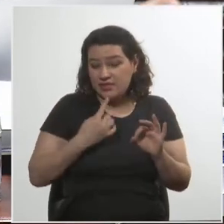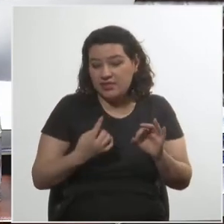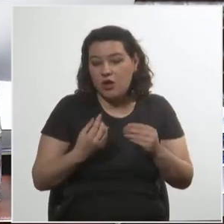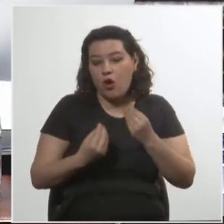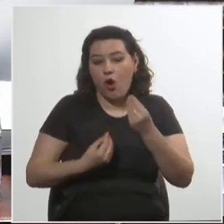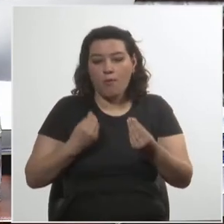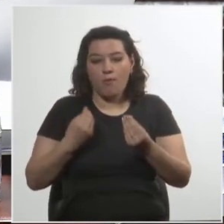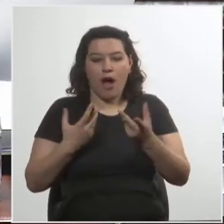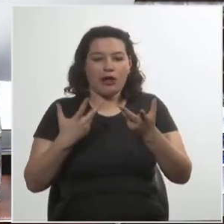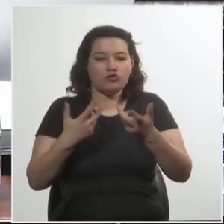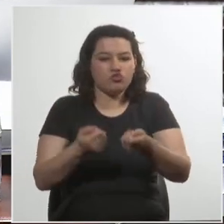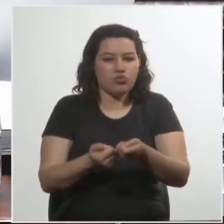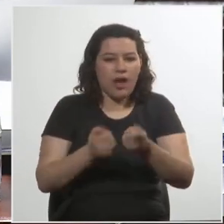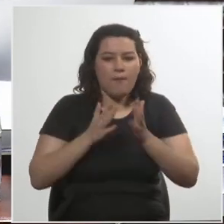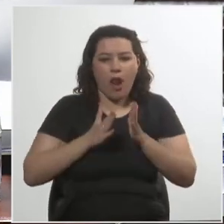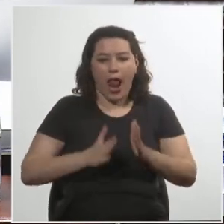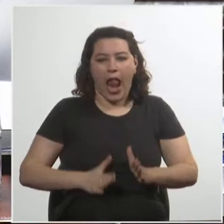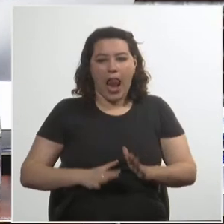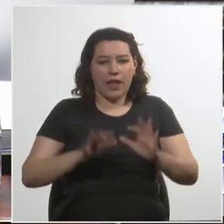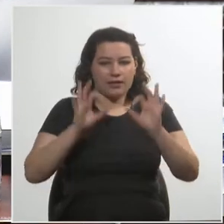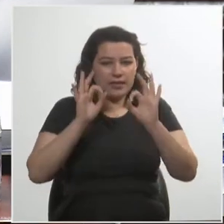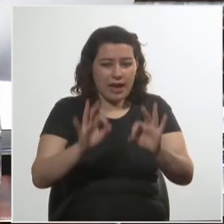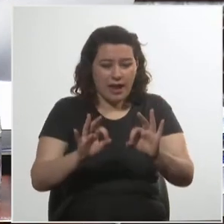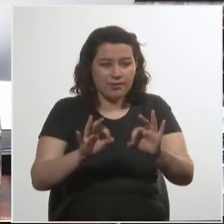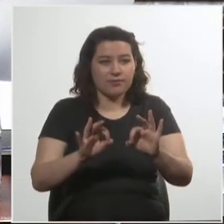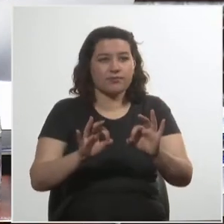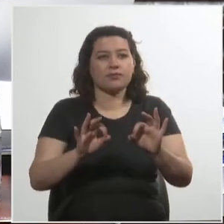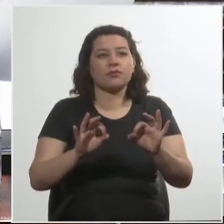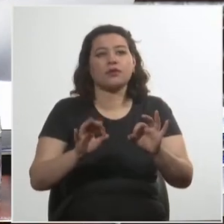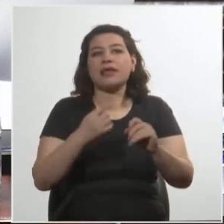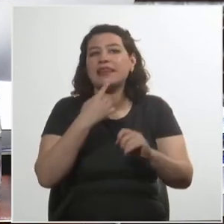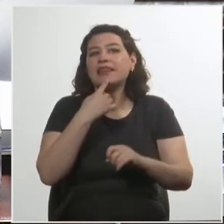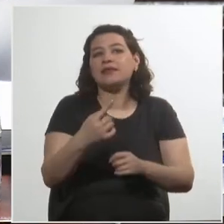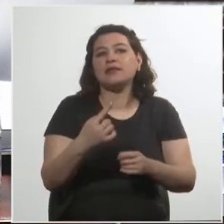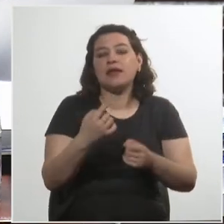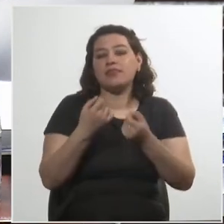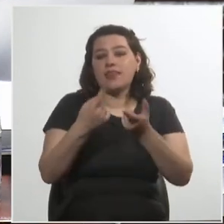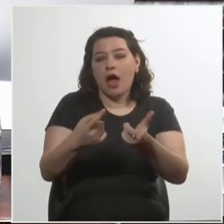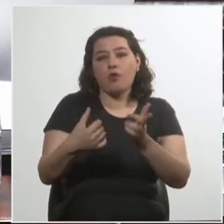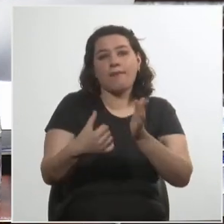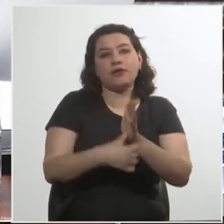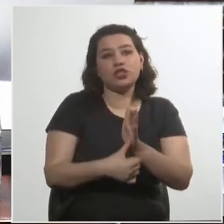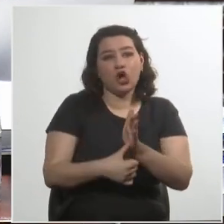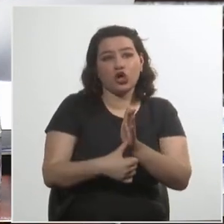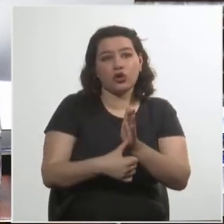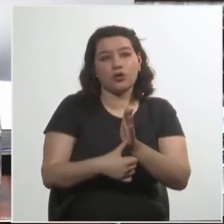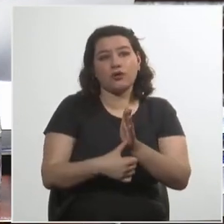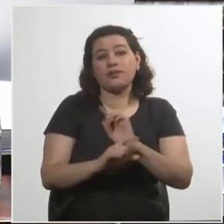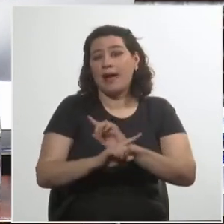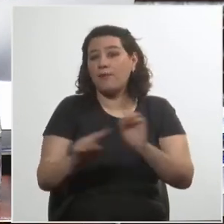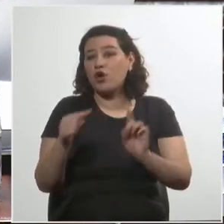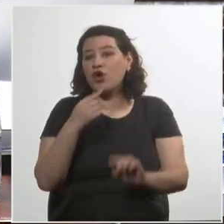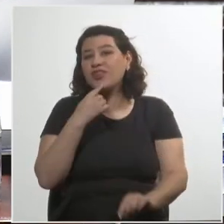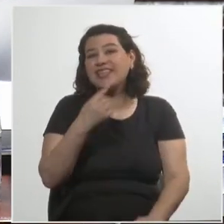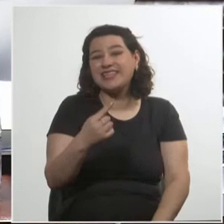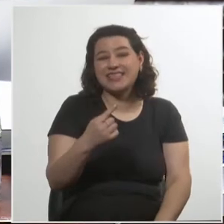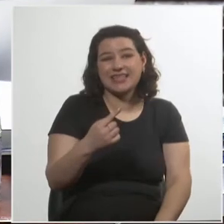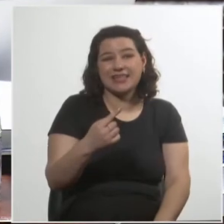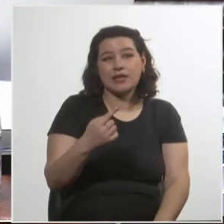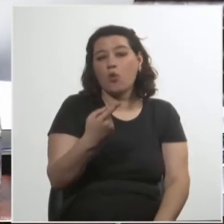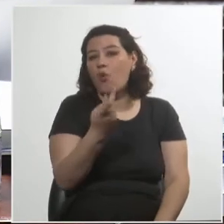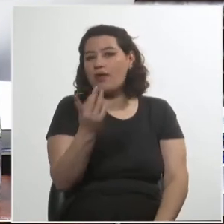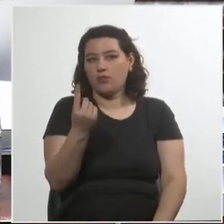reparación Moral e integral si bien se anuncia se establece una indemnización que ni siquiera se fija el